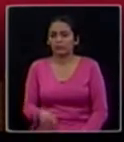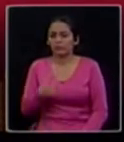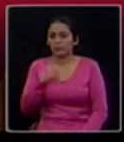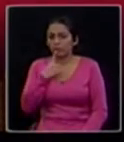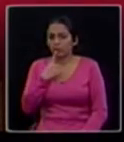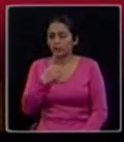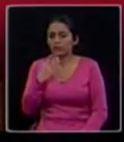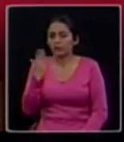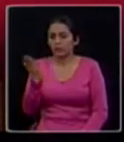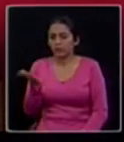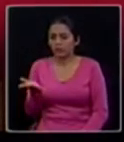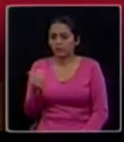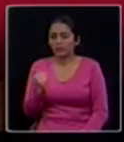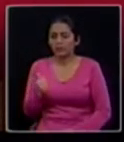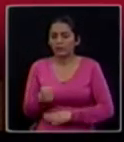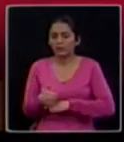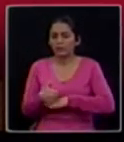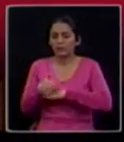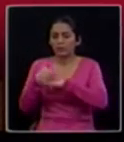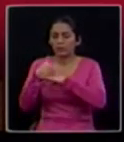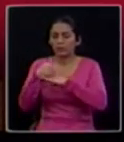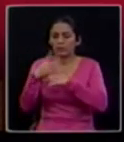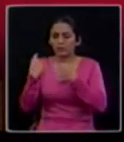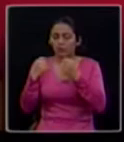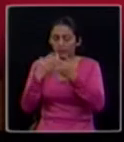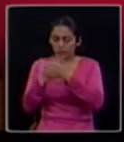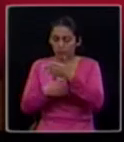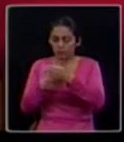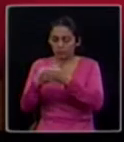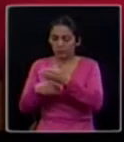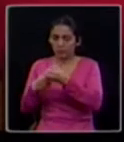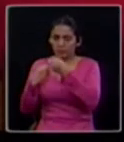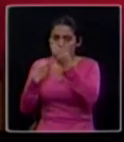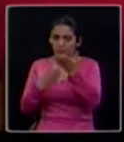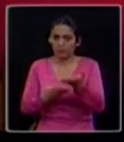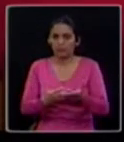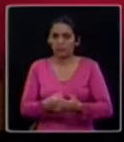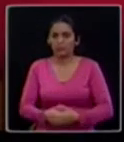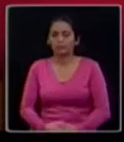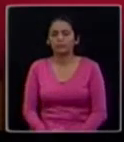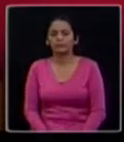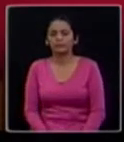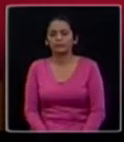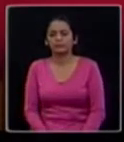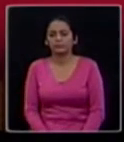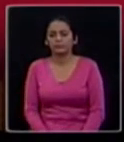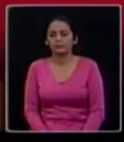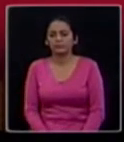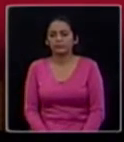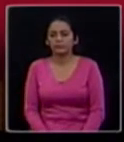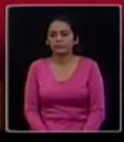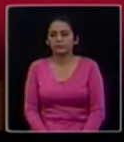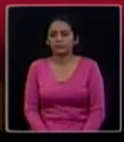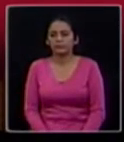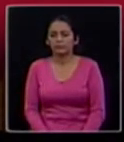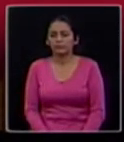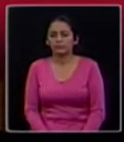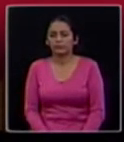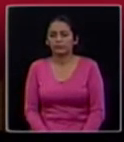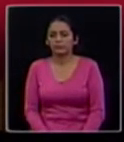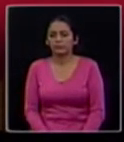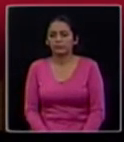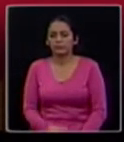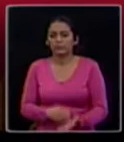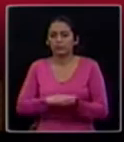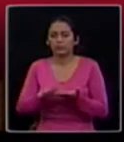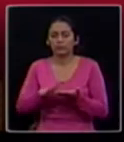en pantalla, lo posesionan, le entregan su cargo, lo posesionan como contralor, semanas después, con un delito